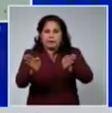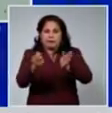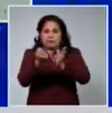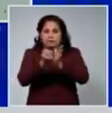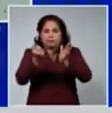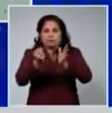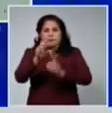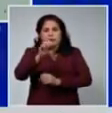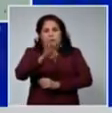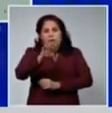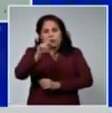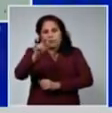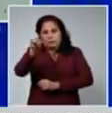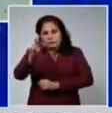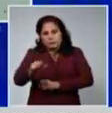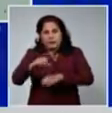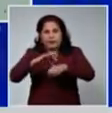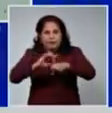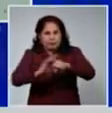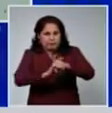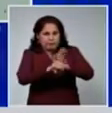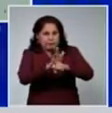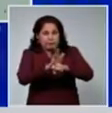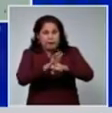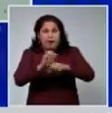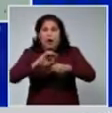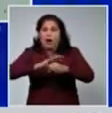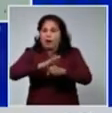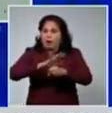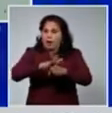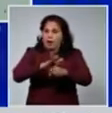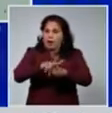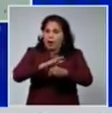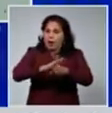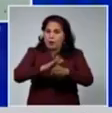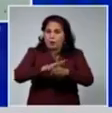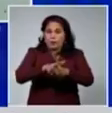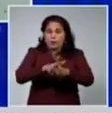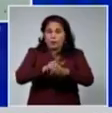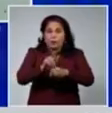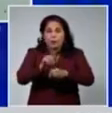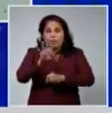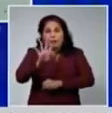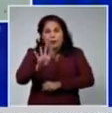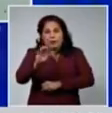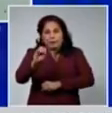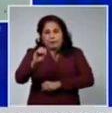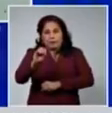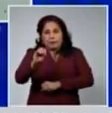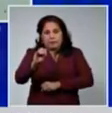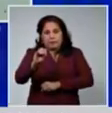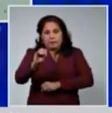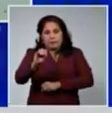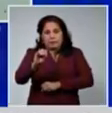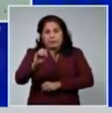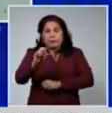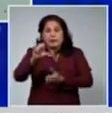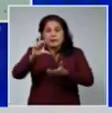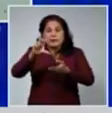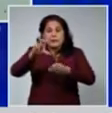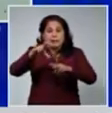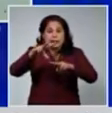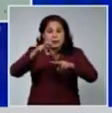45 asalto por el arreglo del álbum arango 40 en centro habana